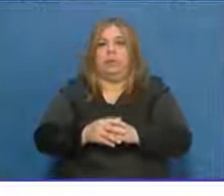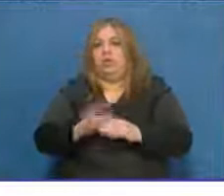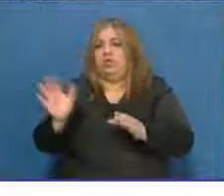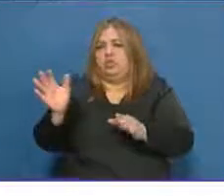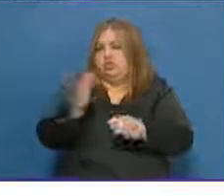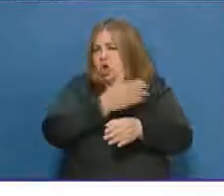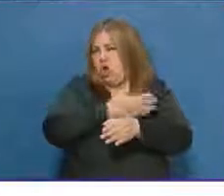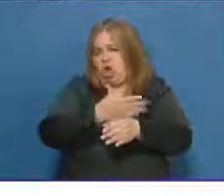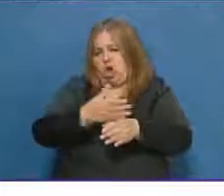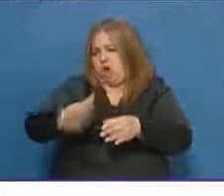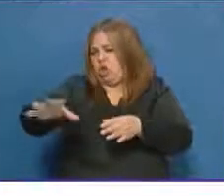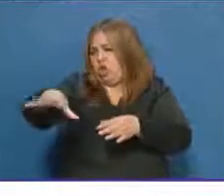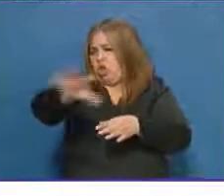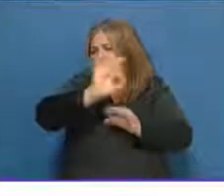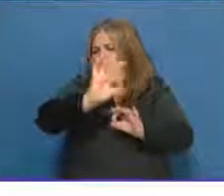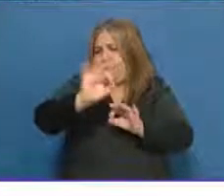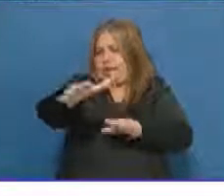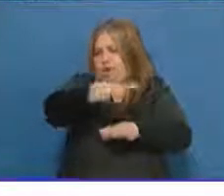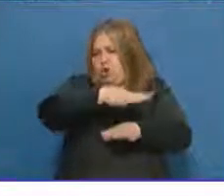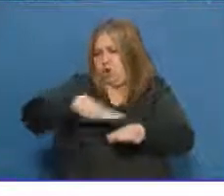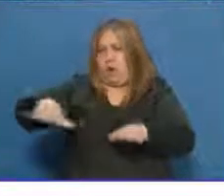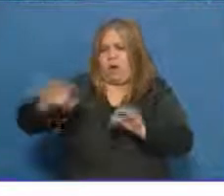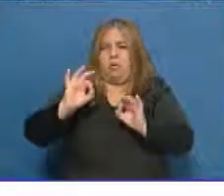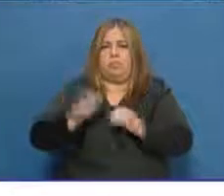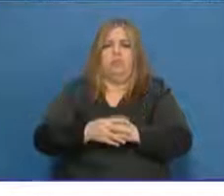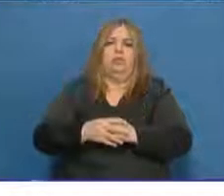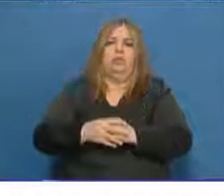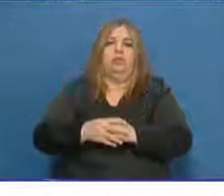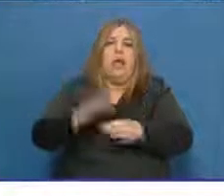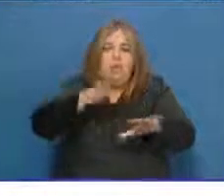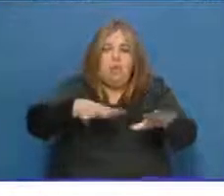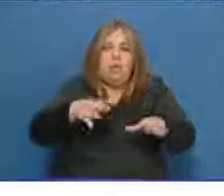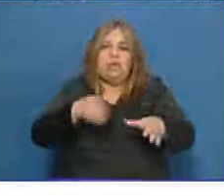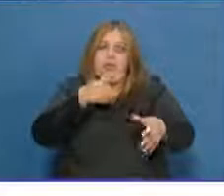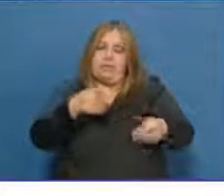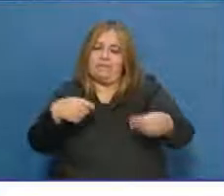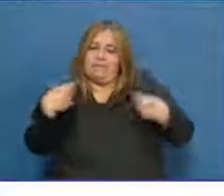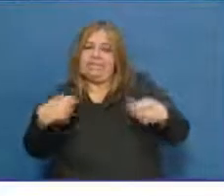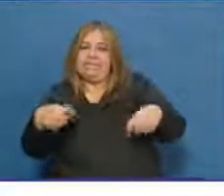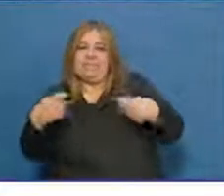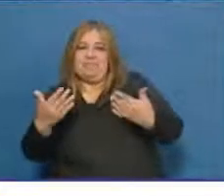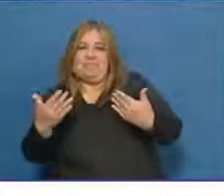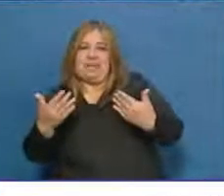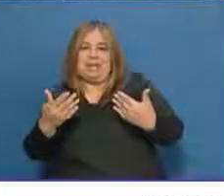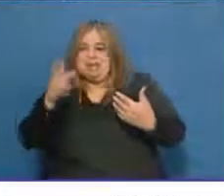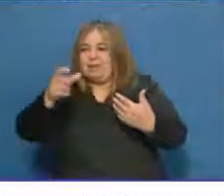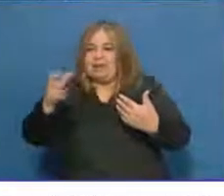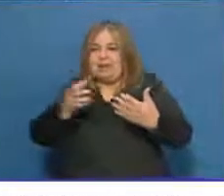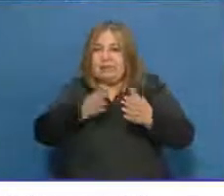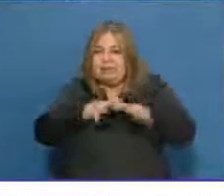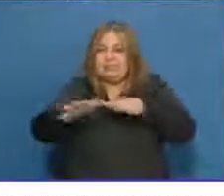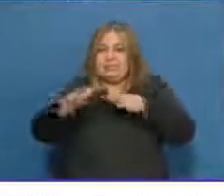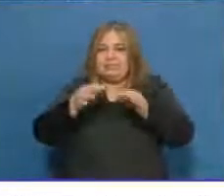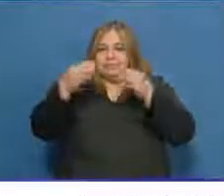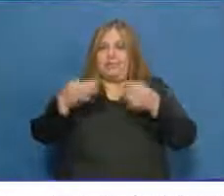La aerostación tiene una disposición que es muy flexible y que permite manejar el flujo de pasajeros en forma